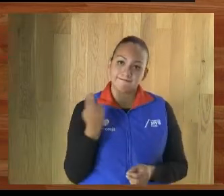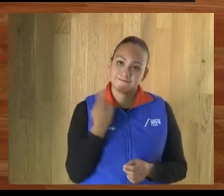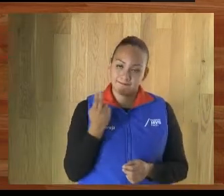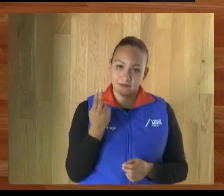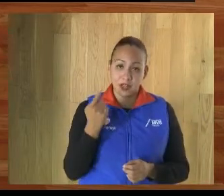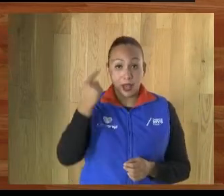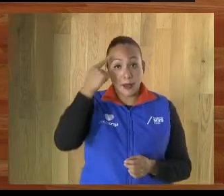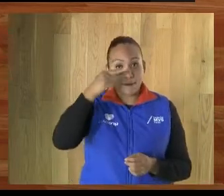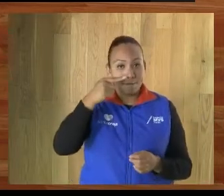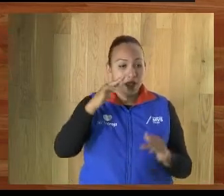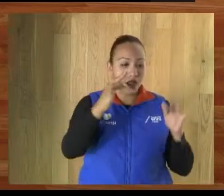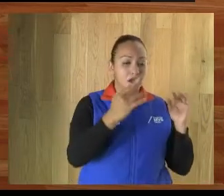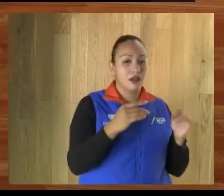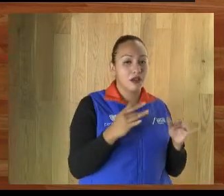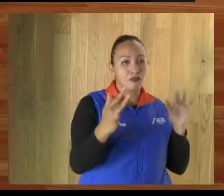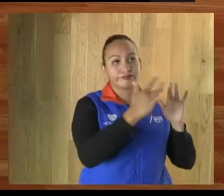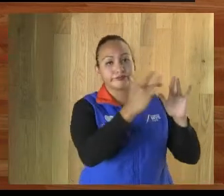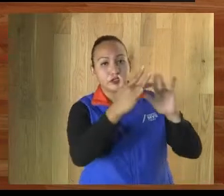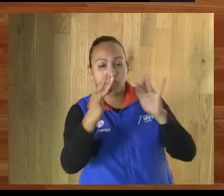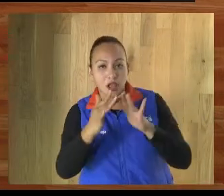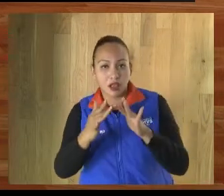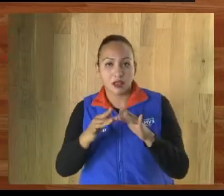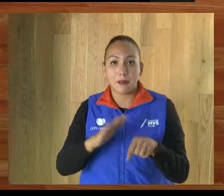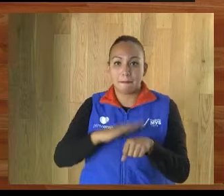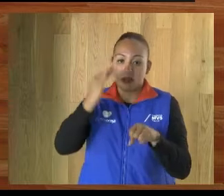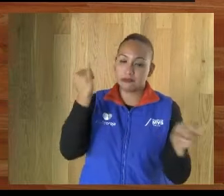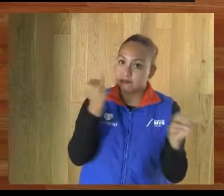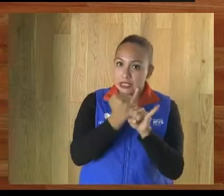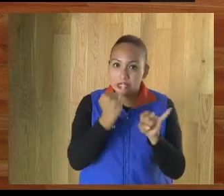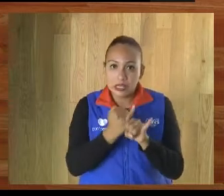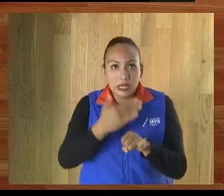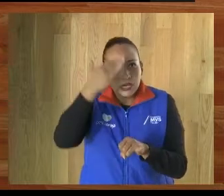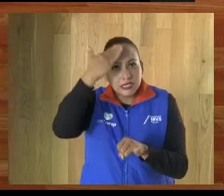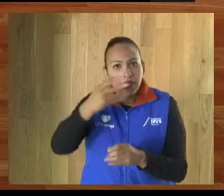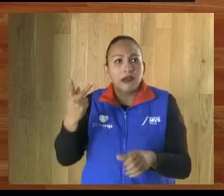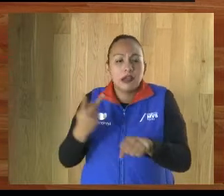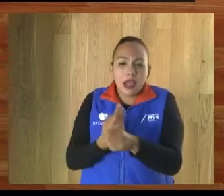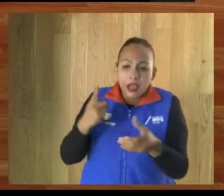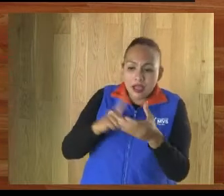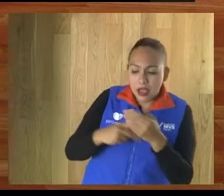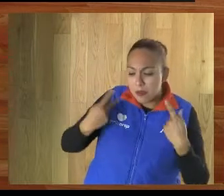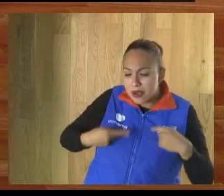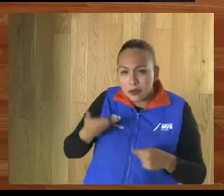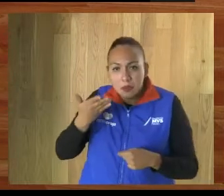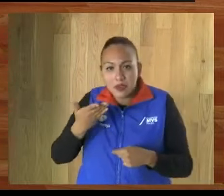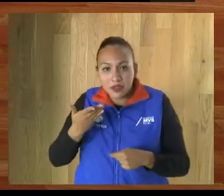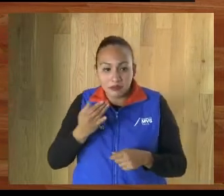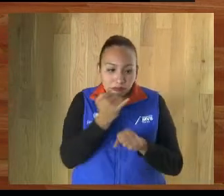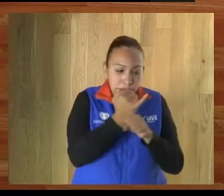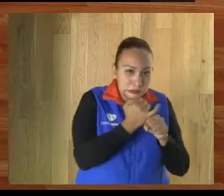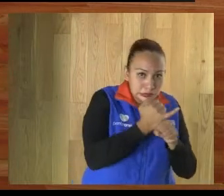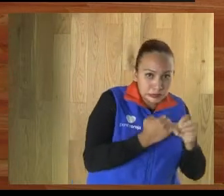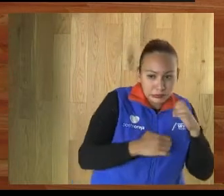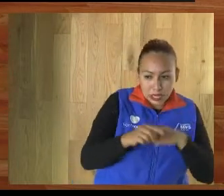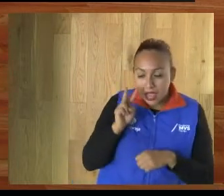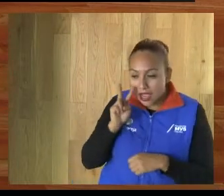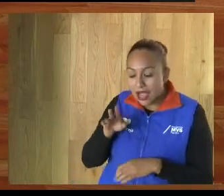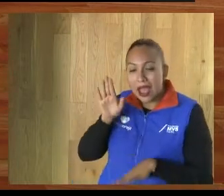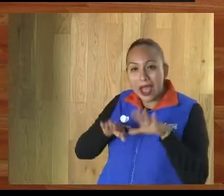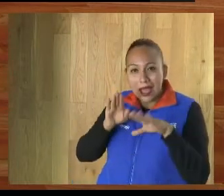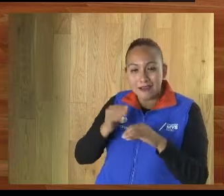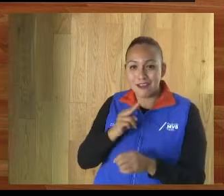la amplificación de las redes sociales, de Internet, e incluso ahora mismo con los problemas de las fake news,